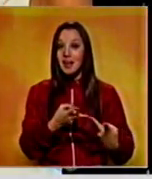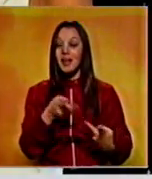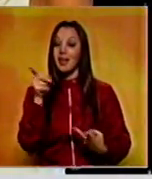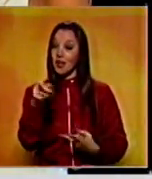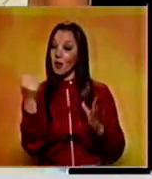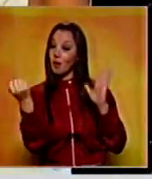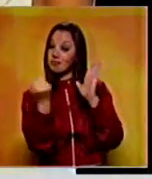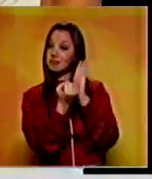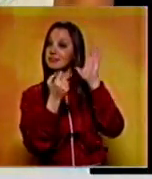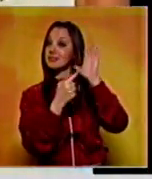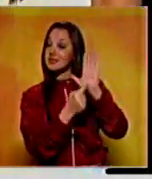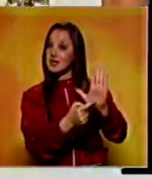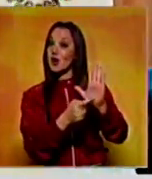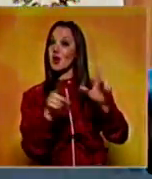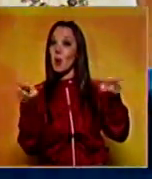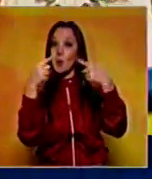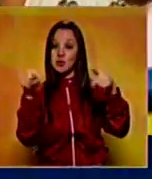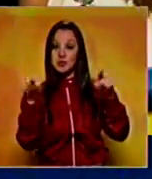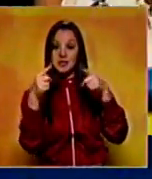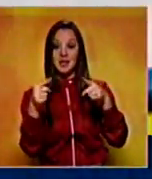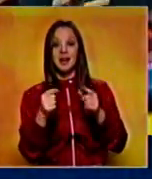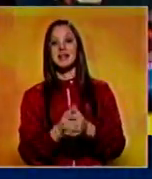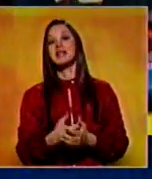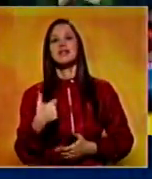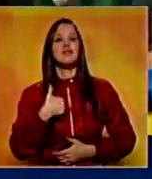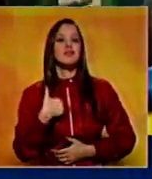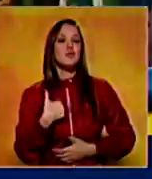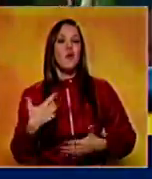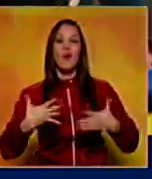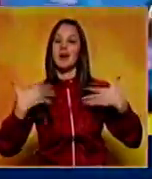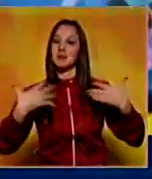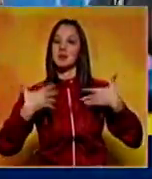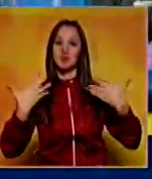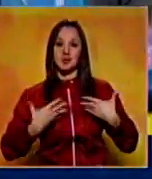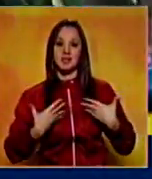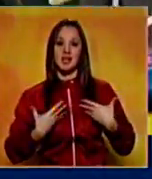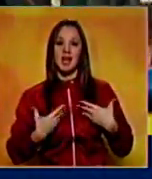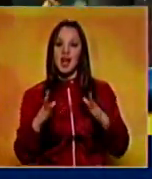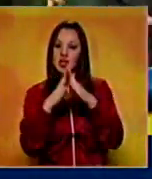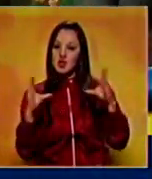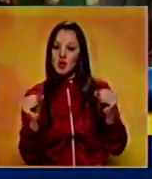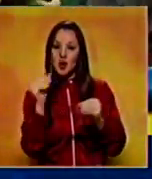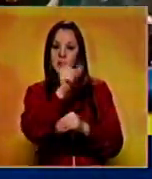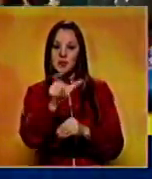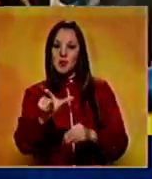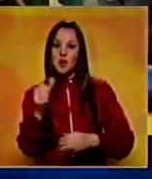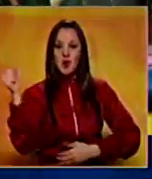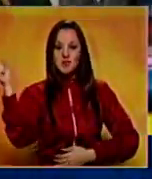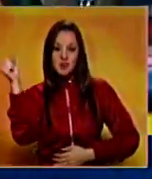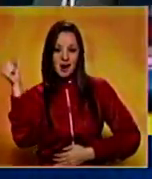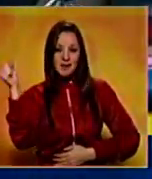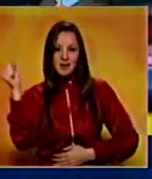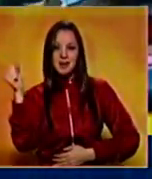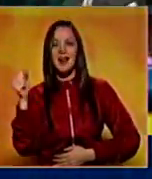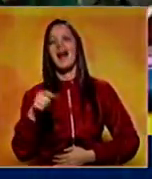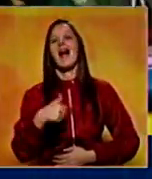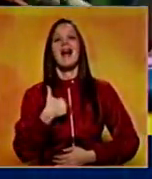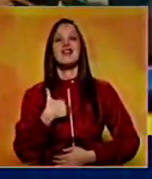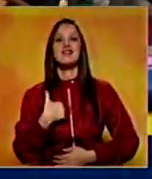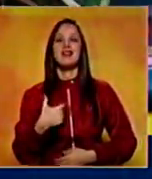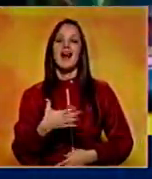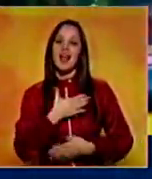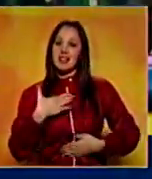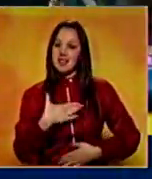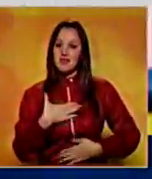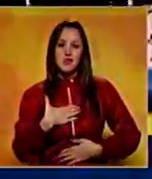sello musical. Sí, así es, mira, estoy súper emocionado de poder estar acá y vamos a poner a todo el mundo a bailar pegado, así que disfrutándome de cada momento